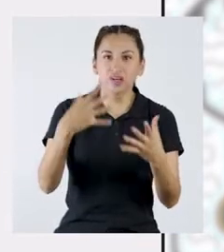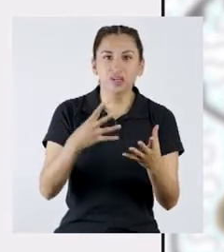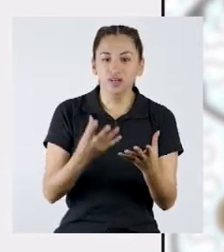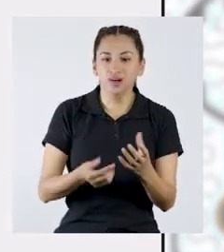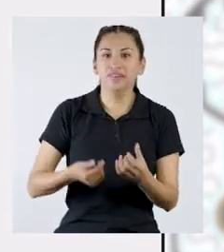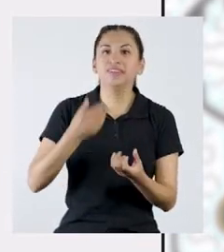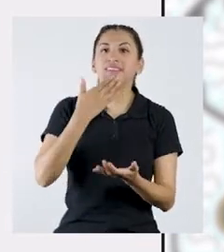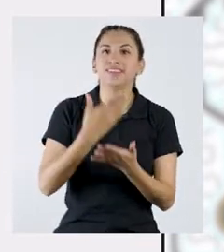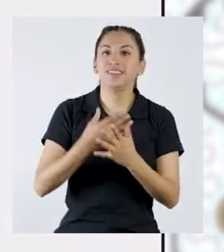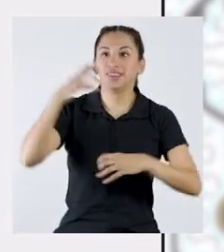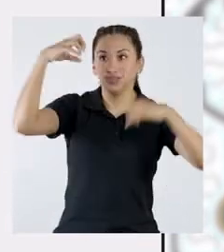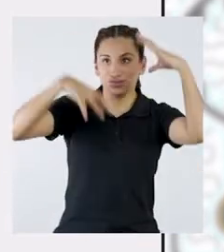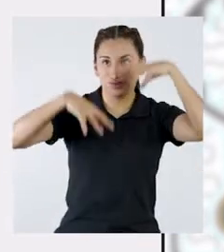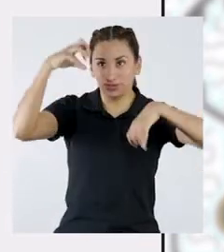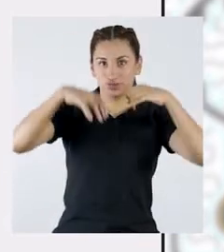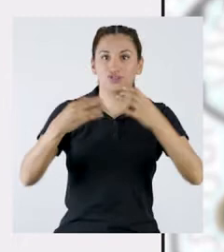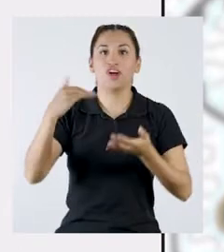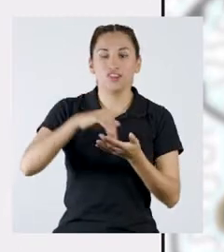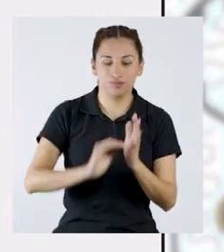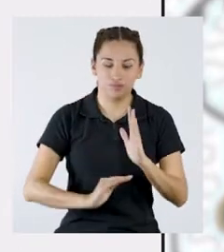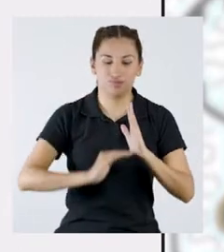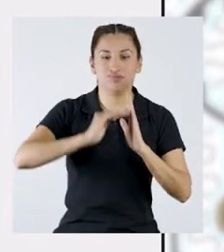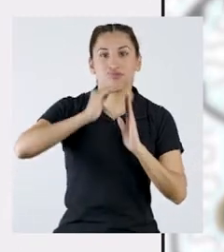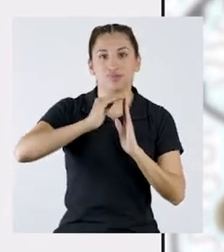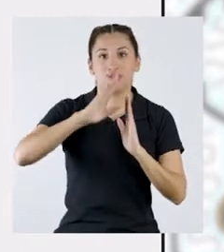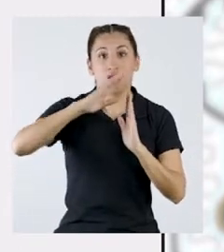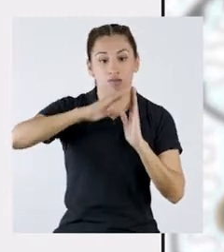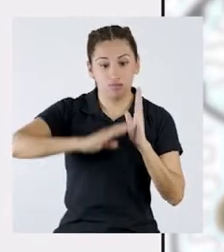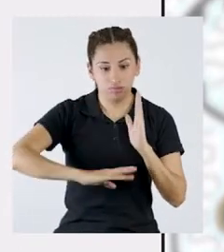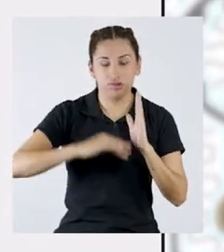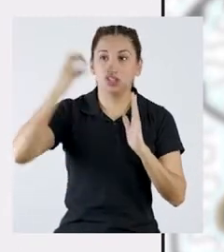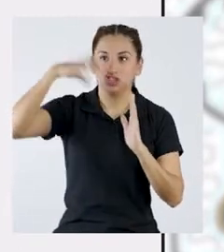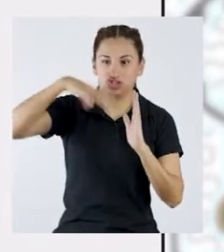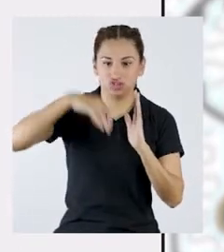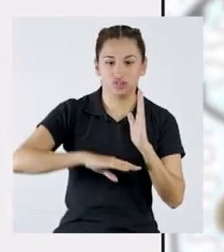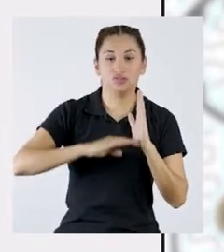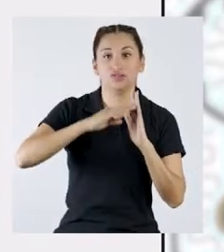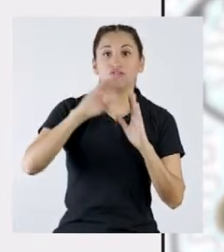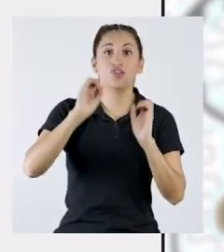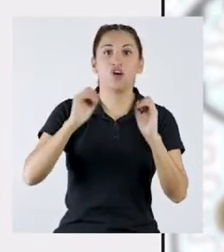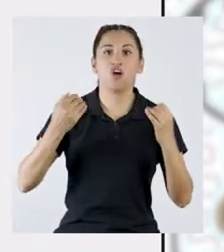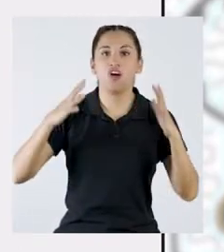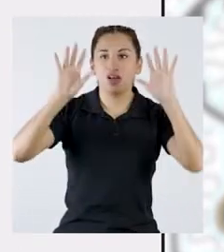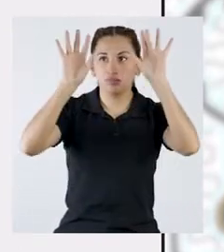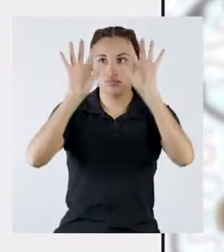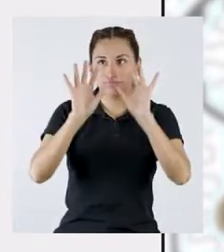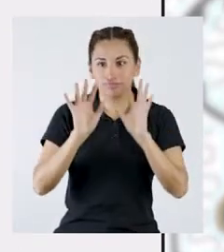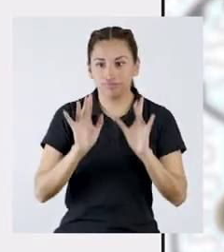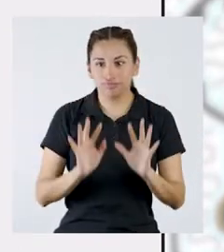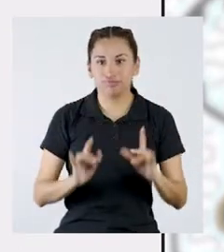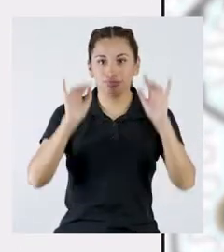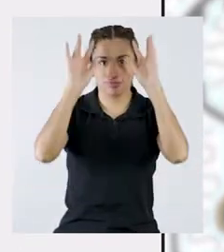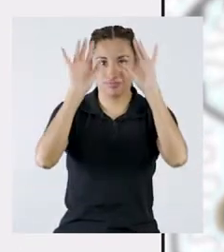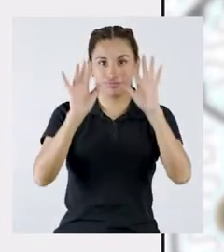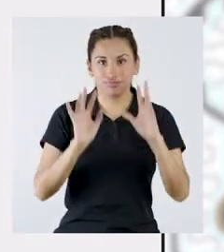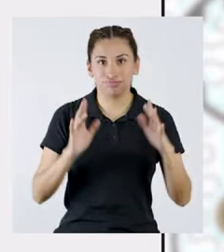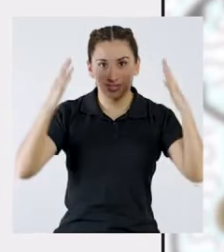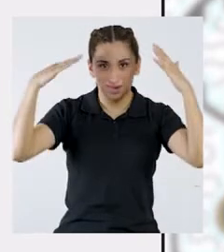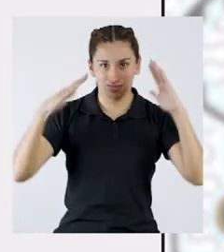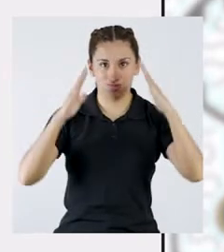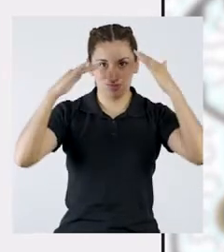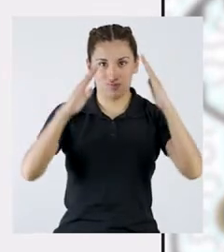que se repone gracias a las lluvias o al derretimiento de la nieve en las cimas de las